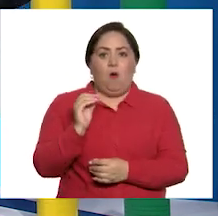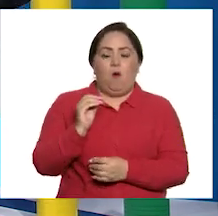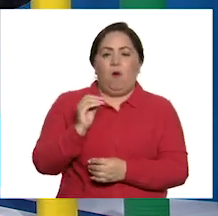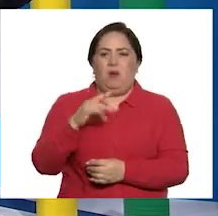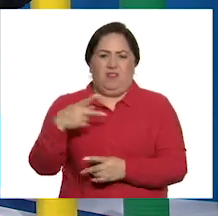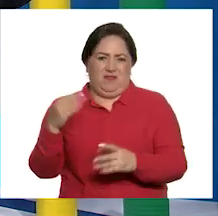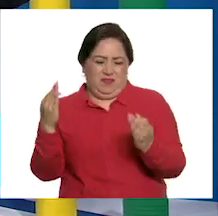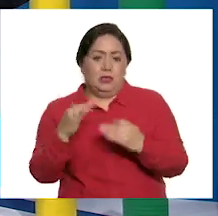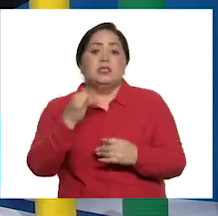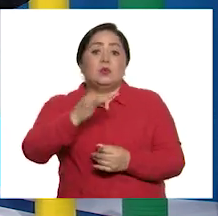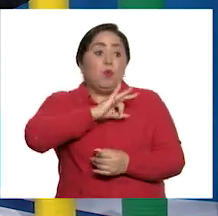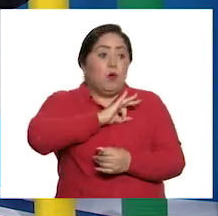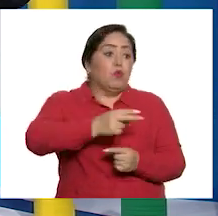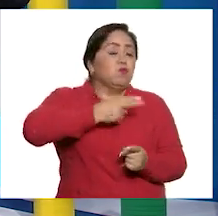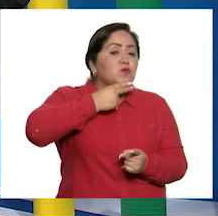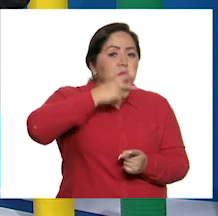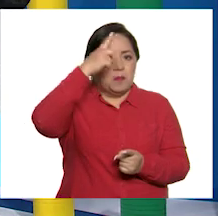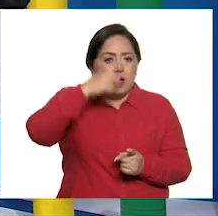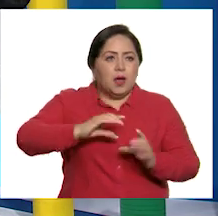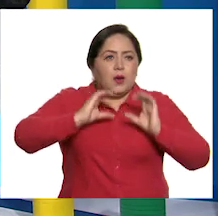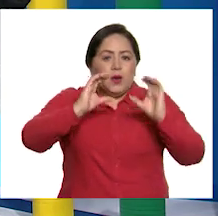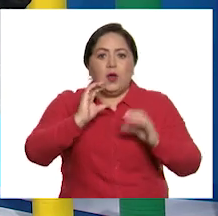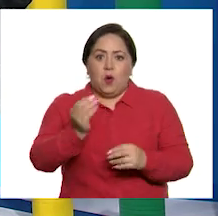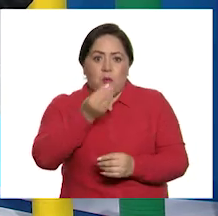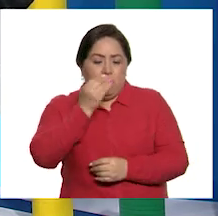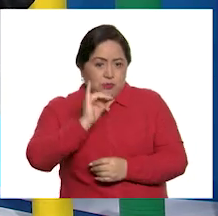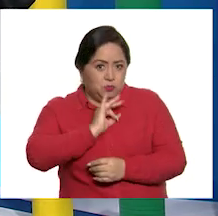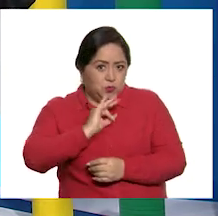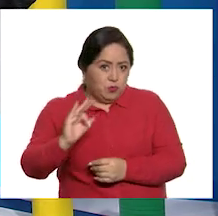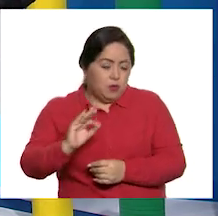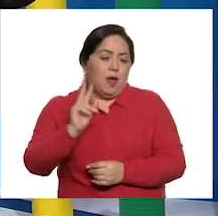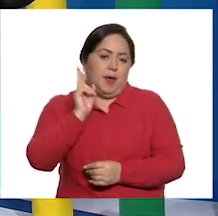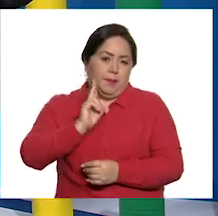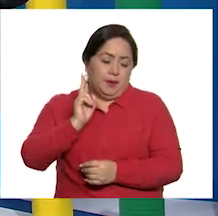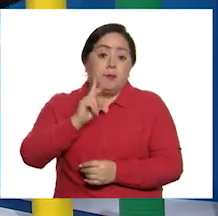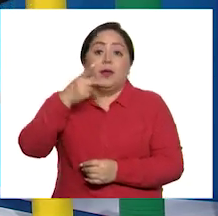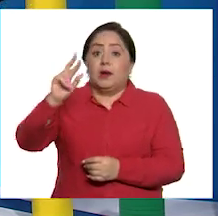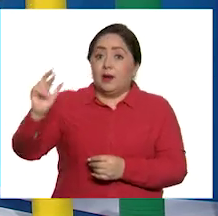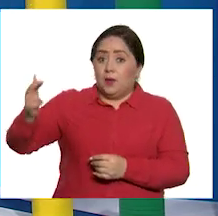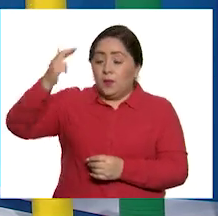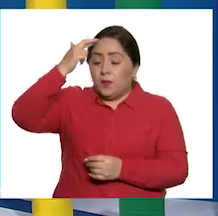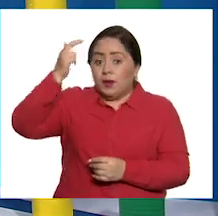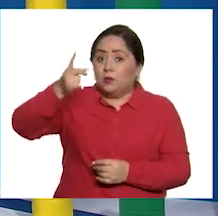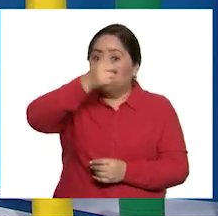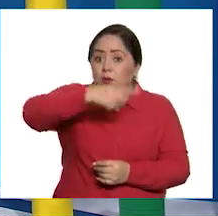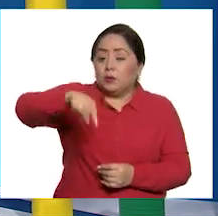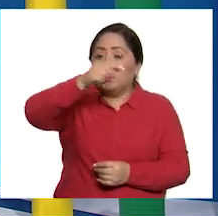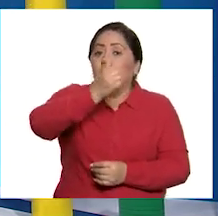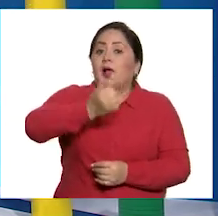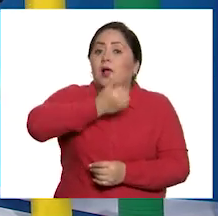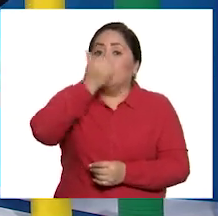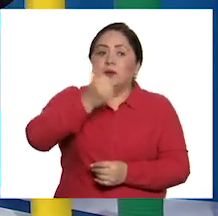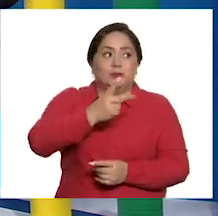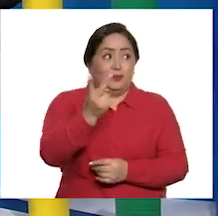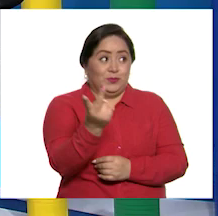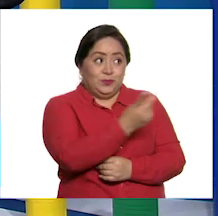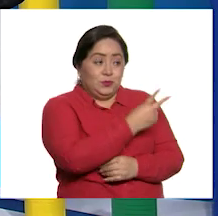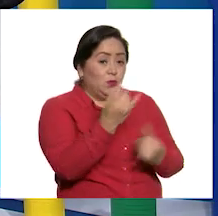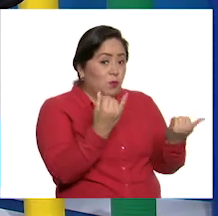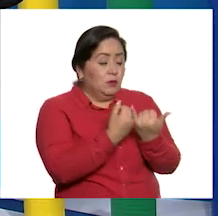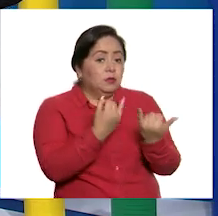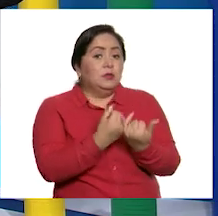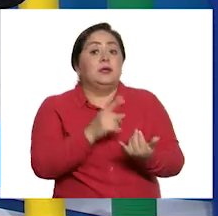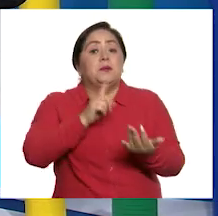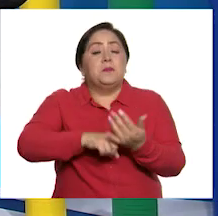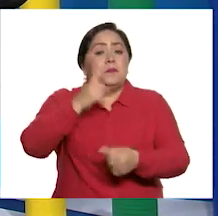¿Y se puede usar para conservar alimentos? Recuerden, alumnas y alumnos Ale y Juan Carlos,